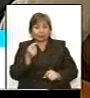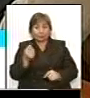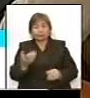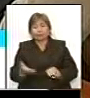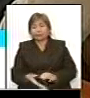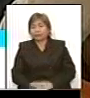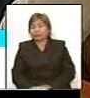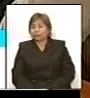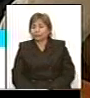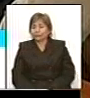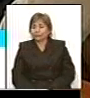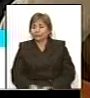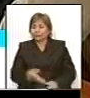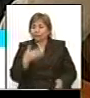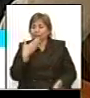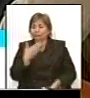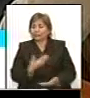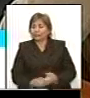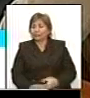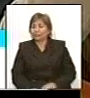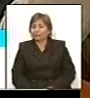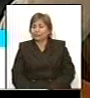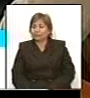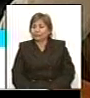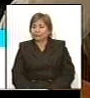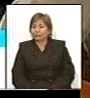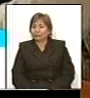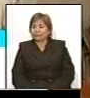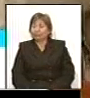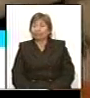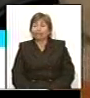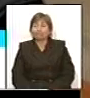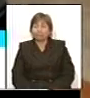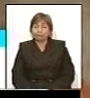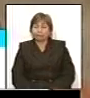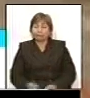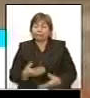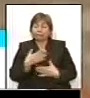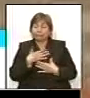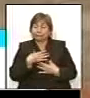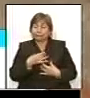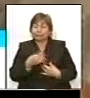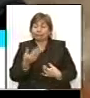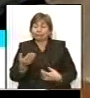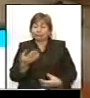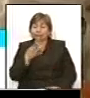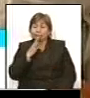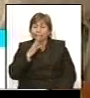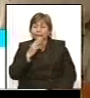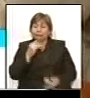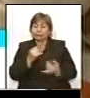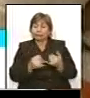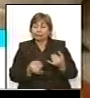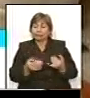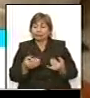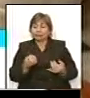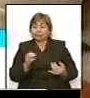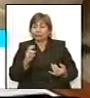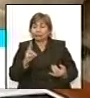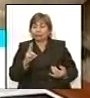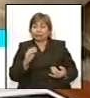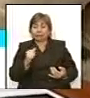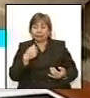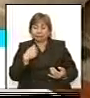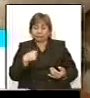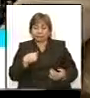¿no? Gracias. Muy interesante lo dicho último por Elba, ¿no? Yo mañana justo